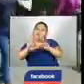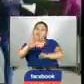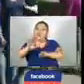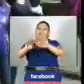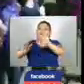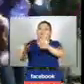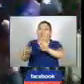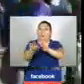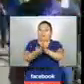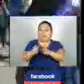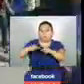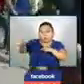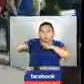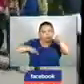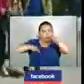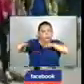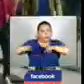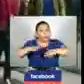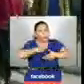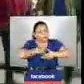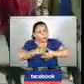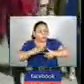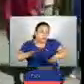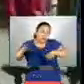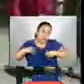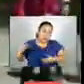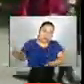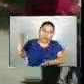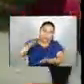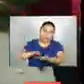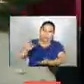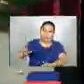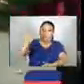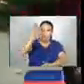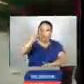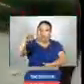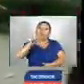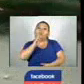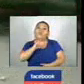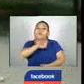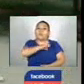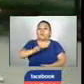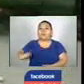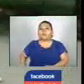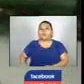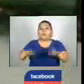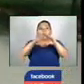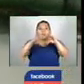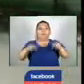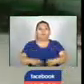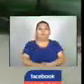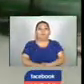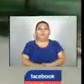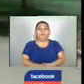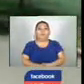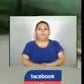4,957 personas remitidas y retornos voluntarios, principalmente de Honduras, El Salvador y Nicaragua.